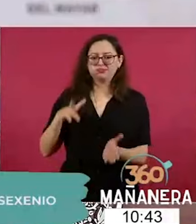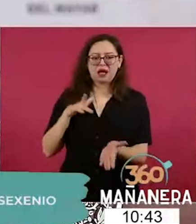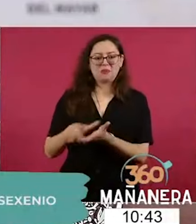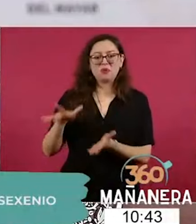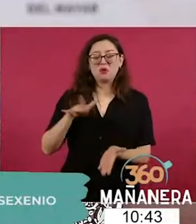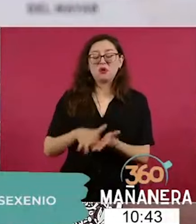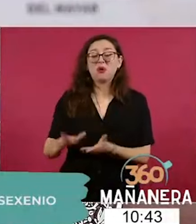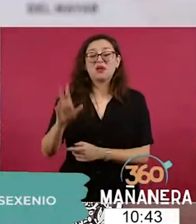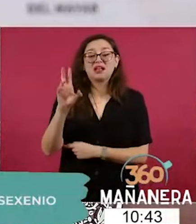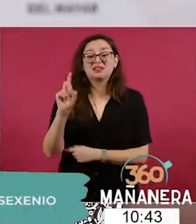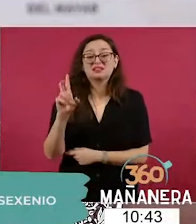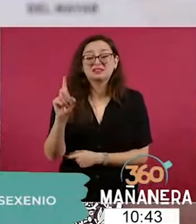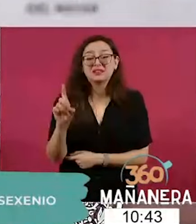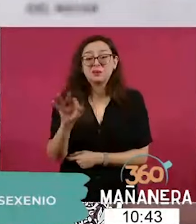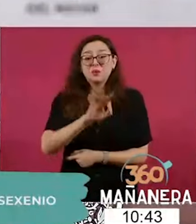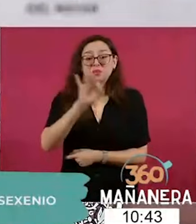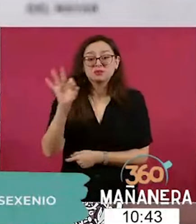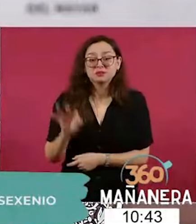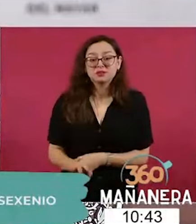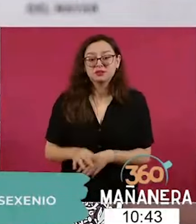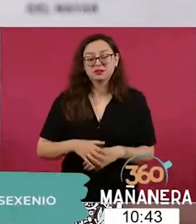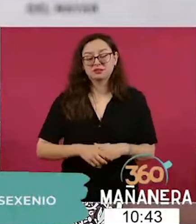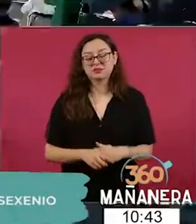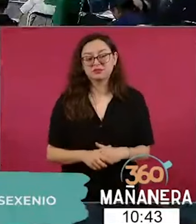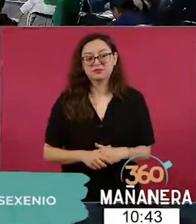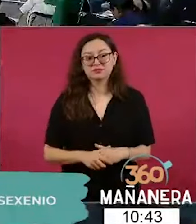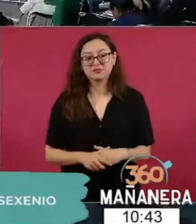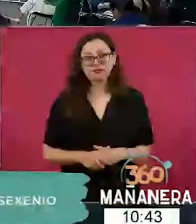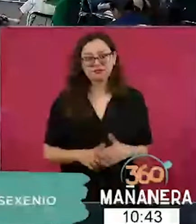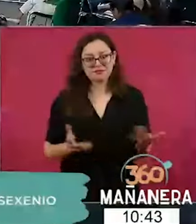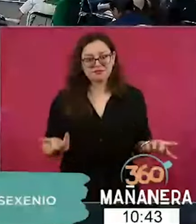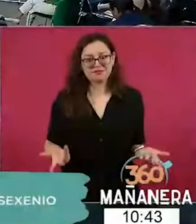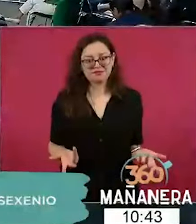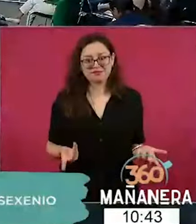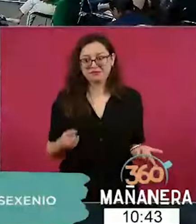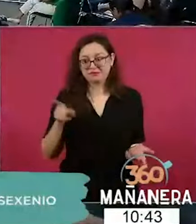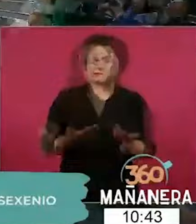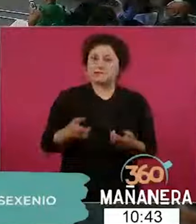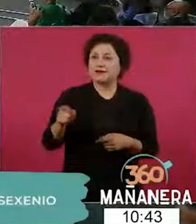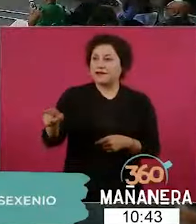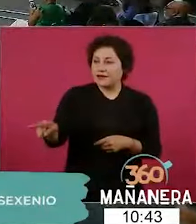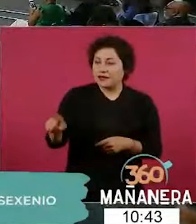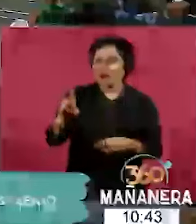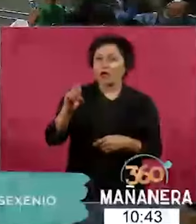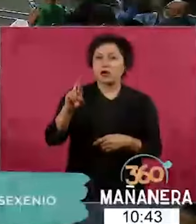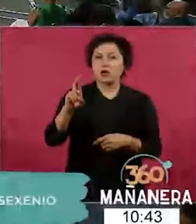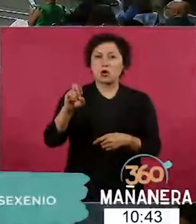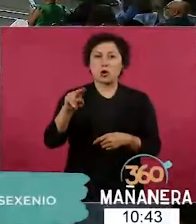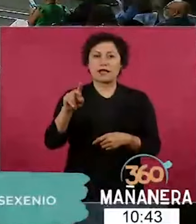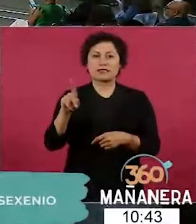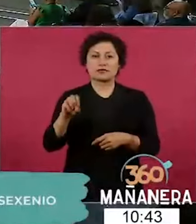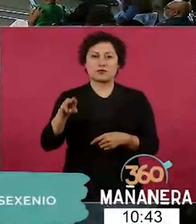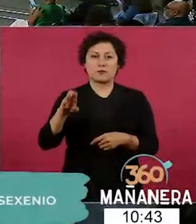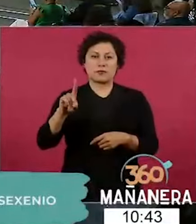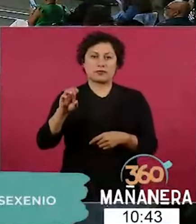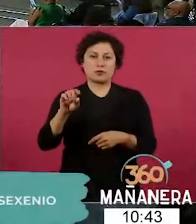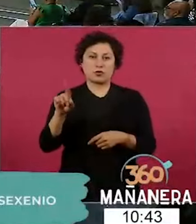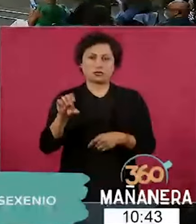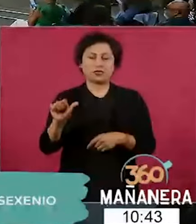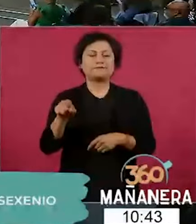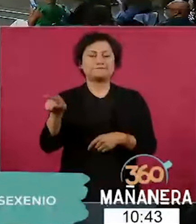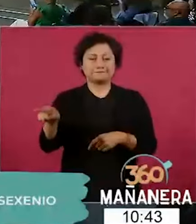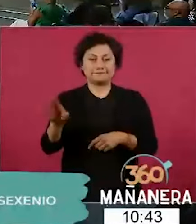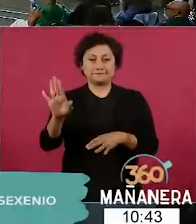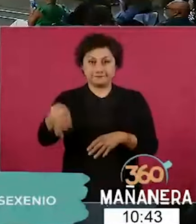30% de aceptación después de que les dio todo Ah pero mire Cómo